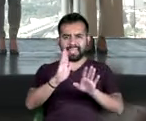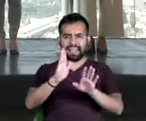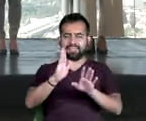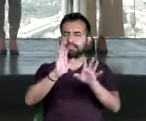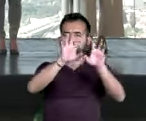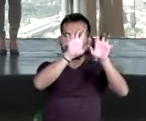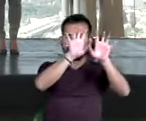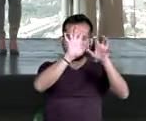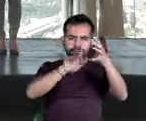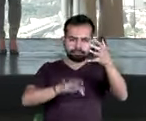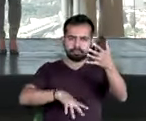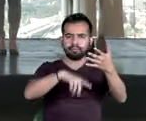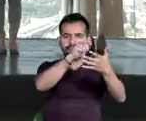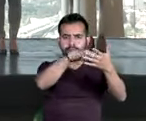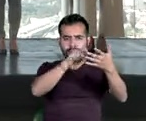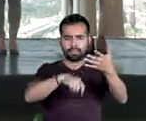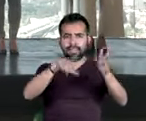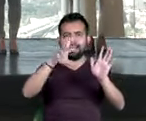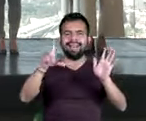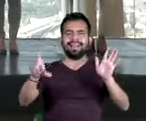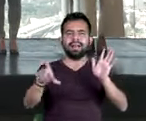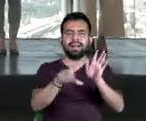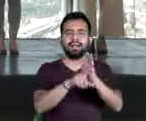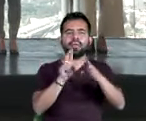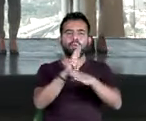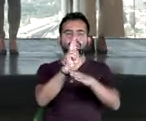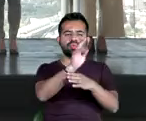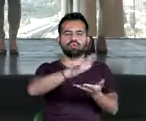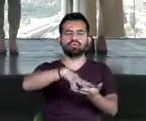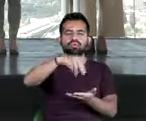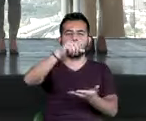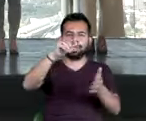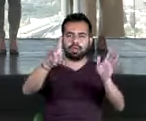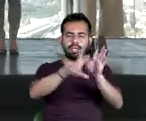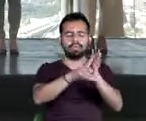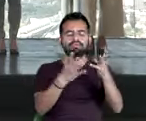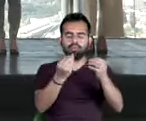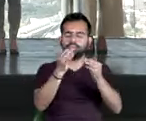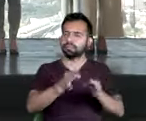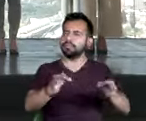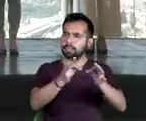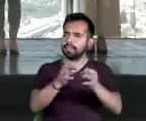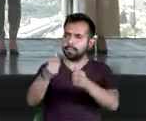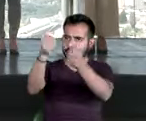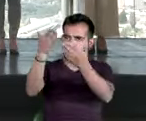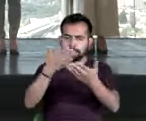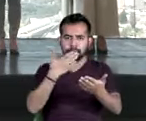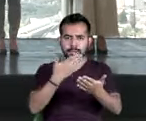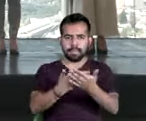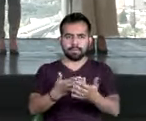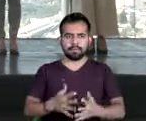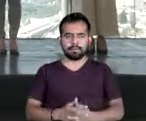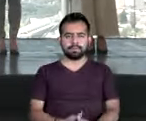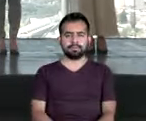el proyecto de la ley de uso y gestión de suelo, que hoy es tan importante. Bienvenido, José.